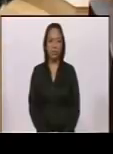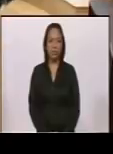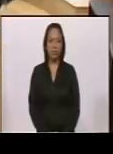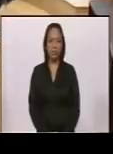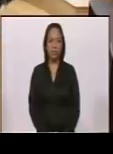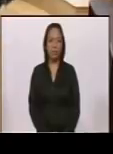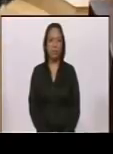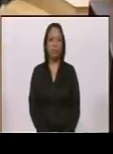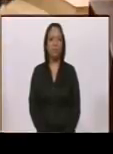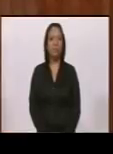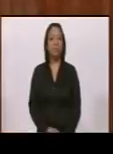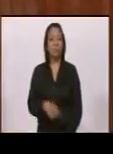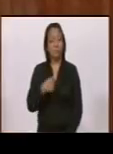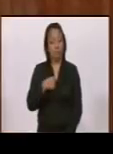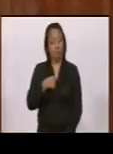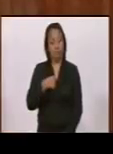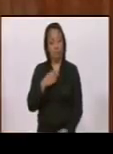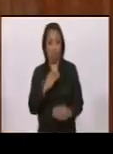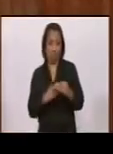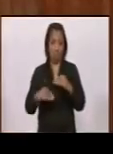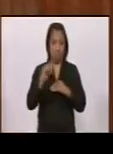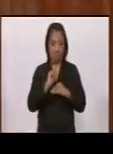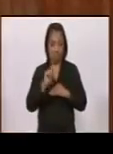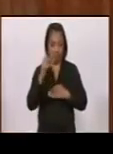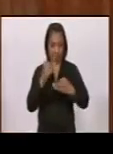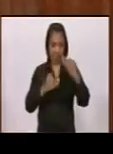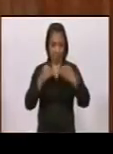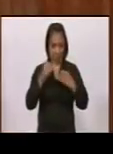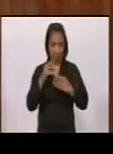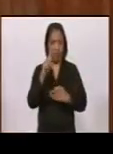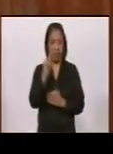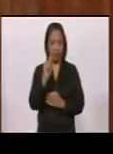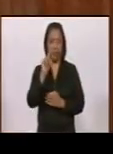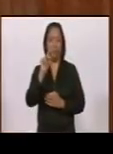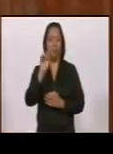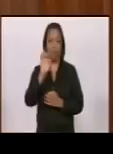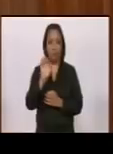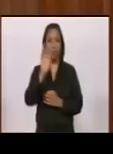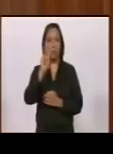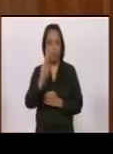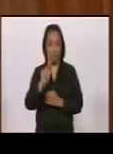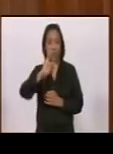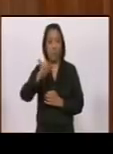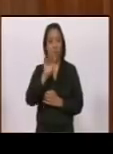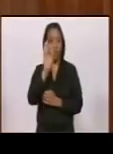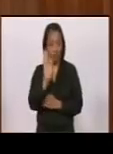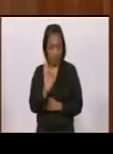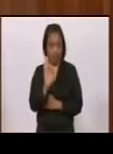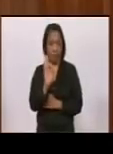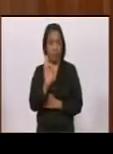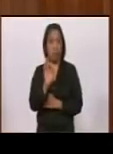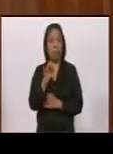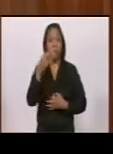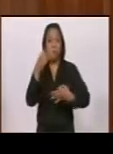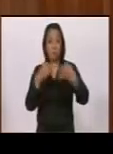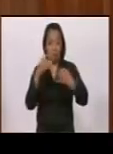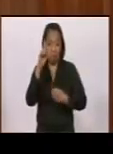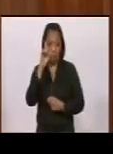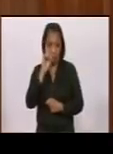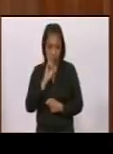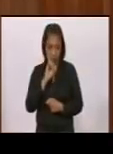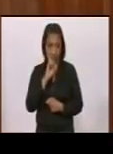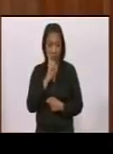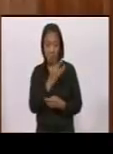Señor Magistrado Presidente del Tribunal Electoral del Poder Judicial de la Federación, magistrada